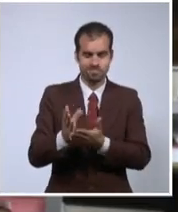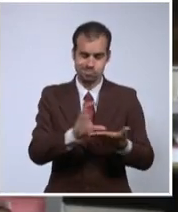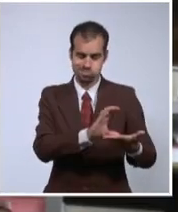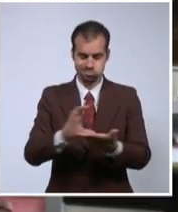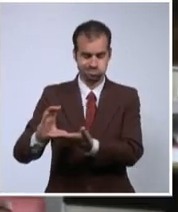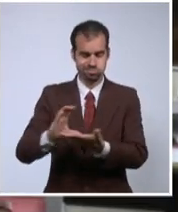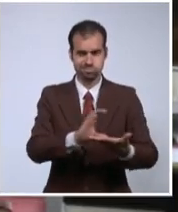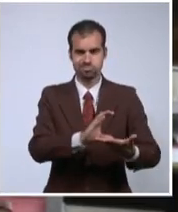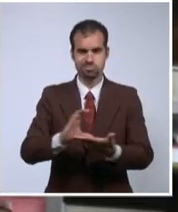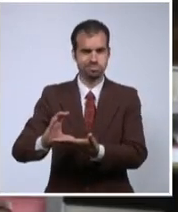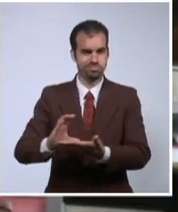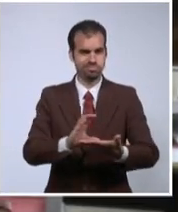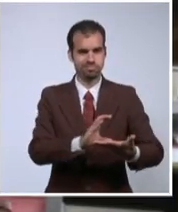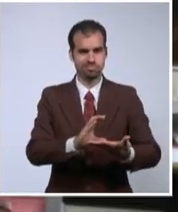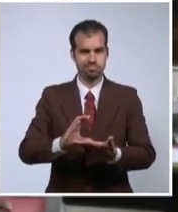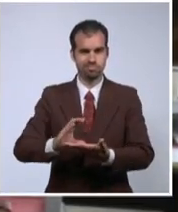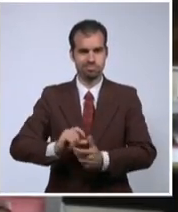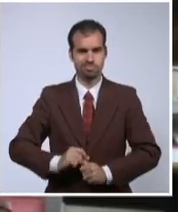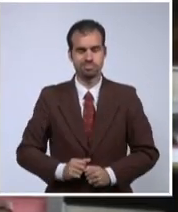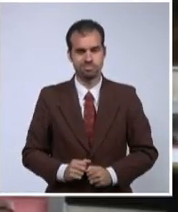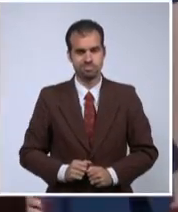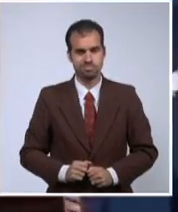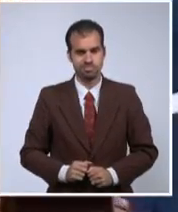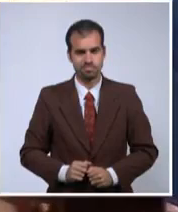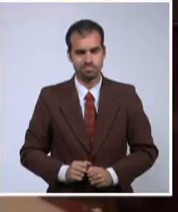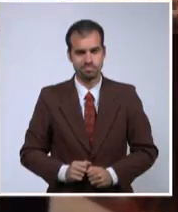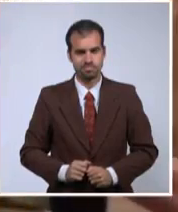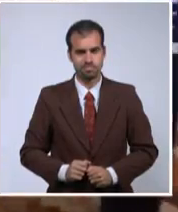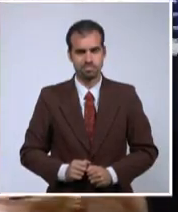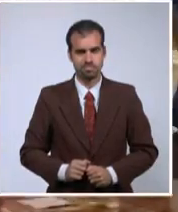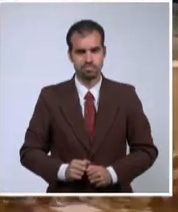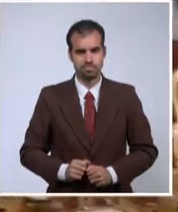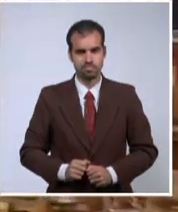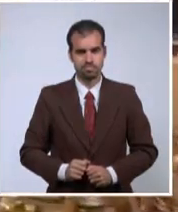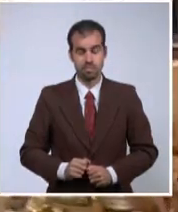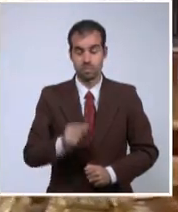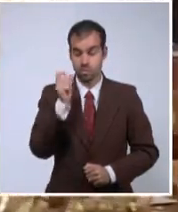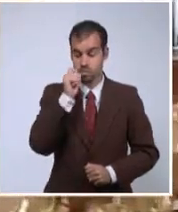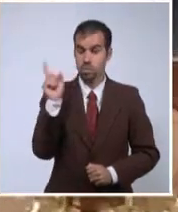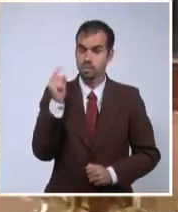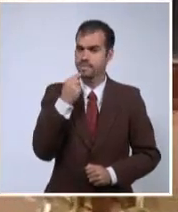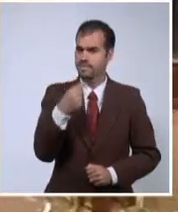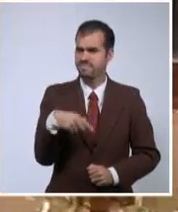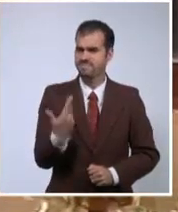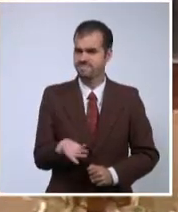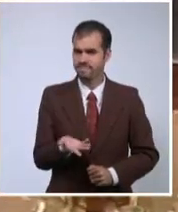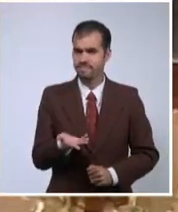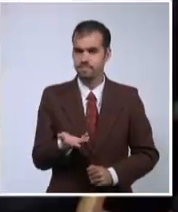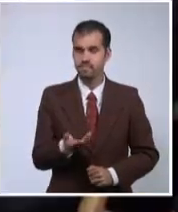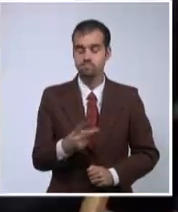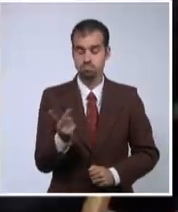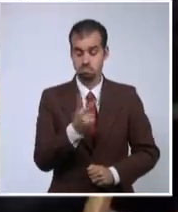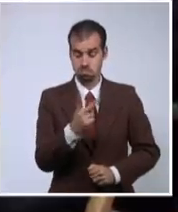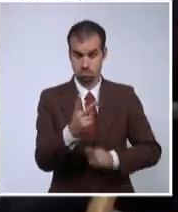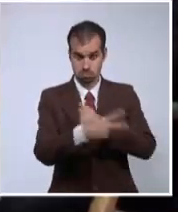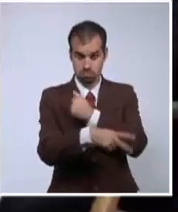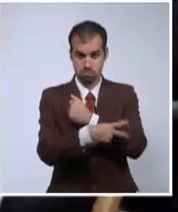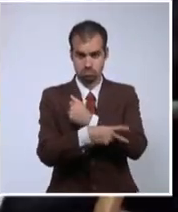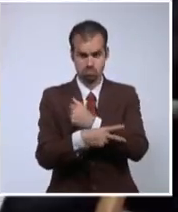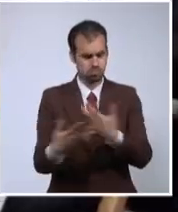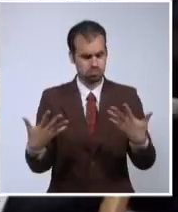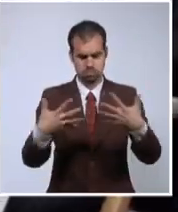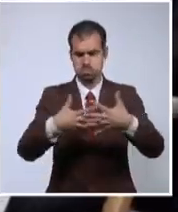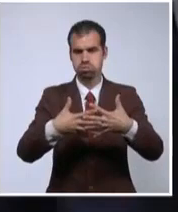mutuamente beneficiosa entre nuestras dos naciones. El diplomático también significó que ambos países son aliados